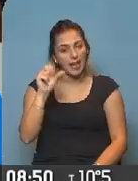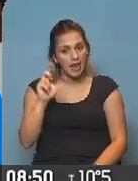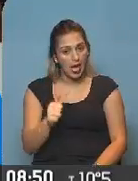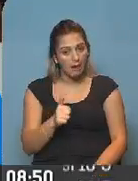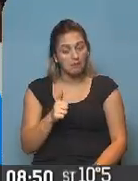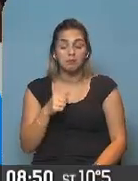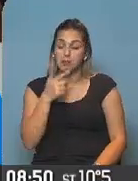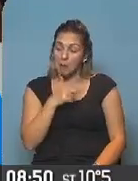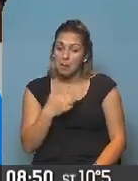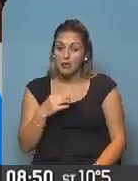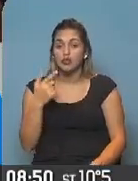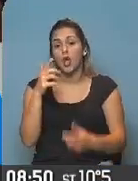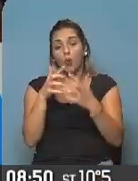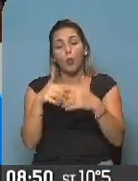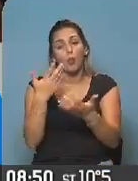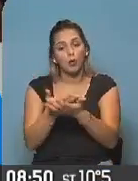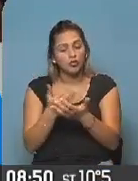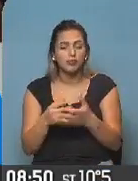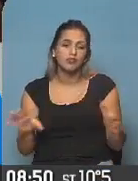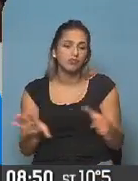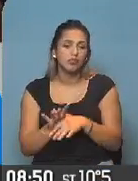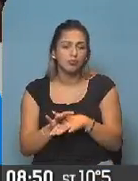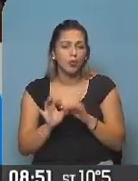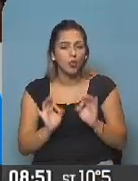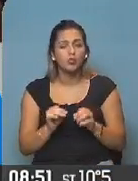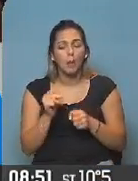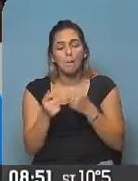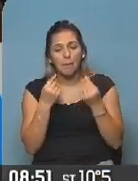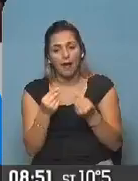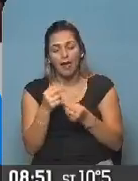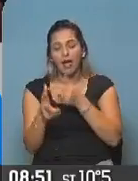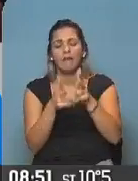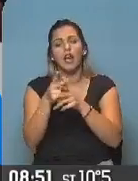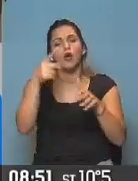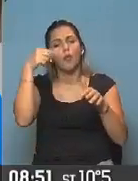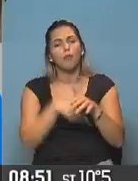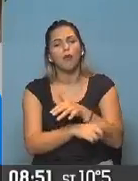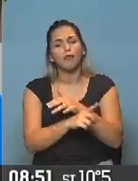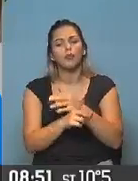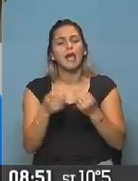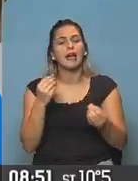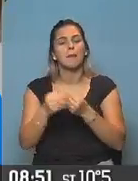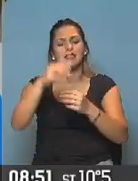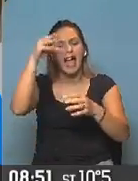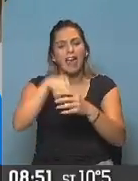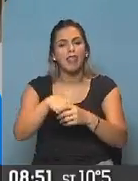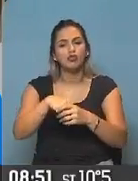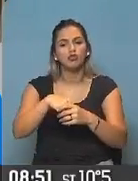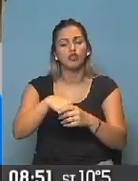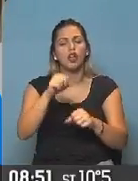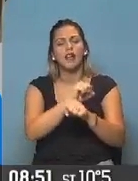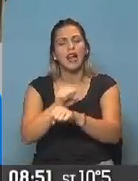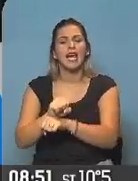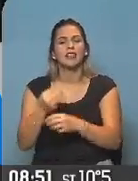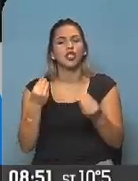un proyecto ideal para tratar de profundizar en lo que ocurre adentro de las cárceles, algo que